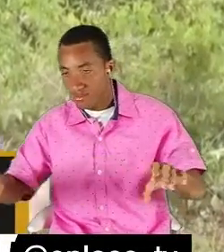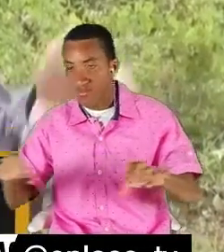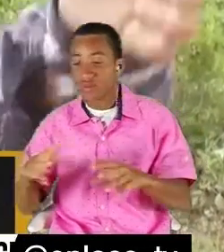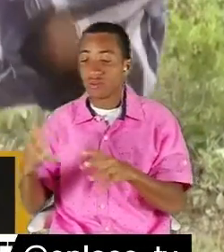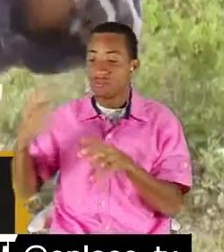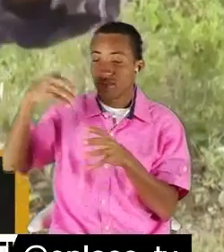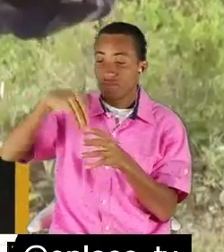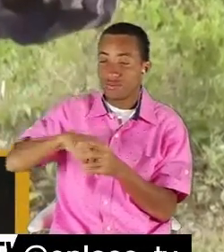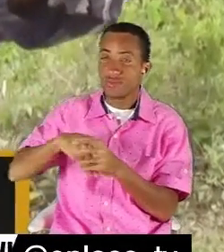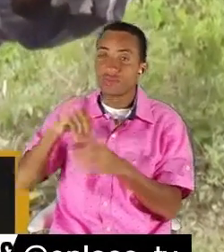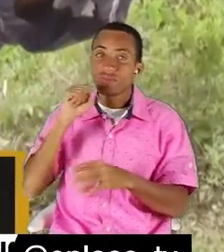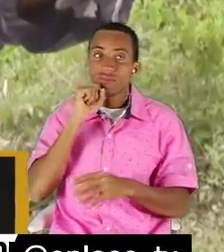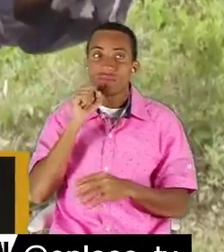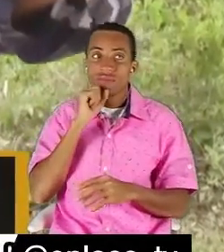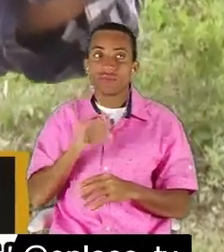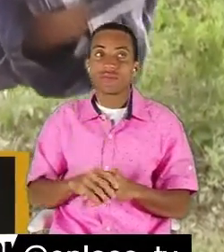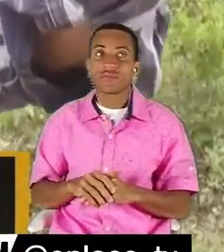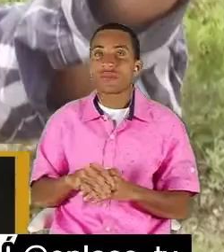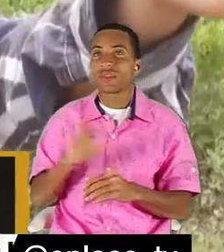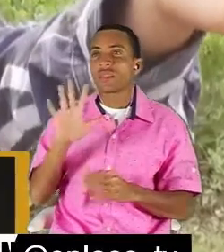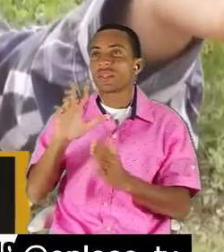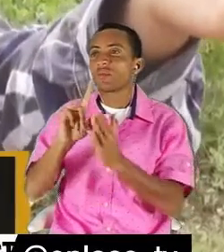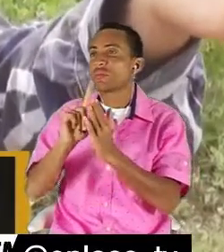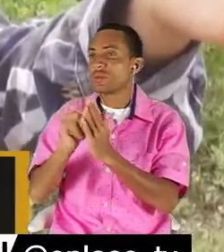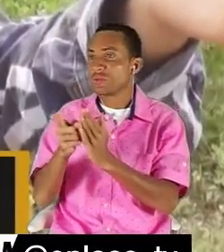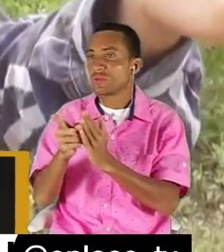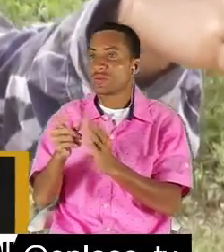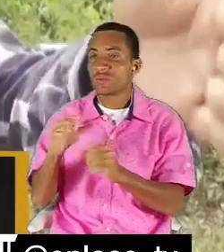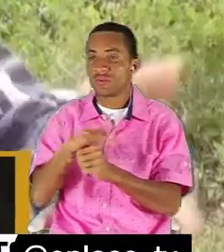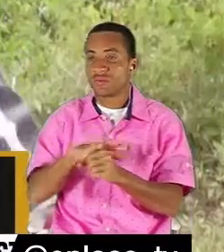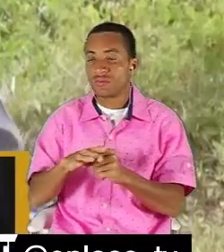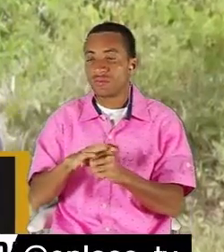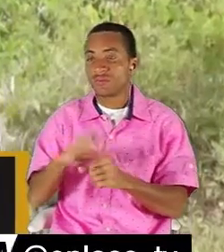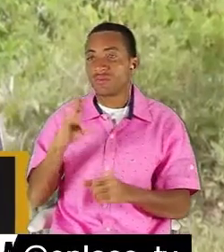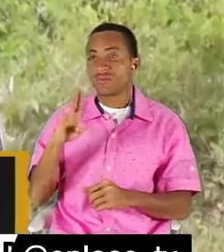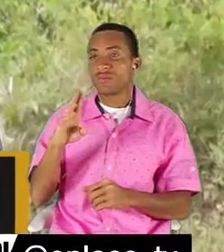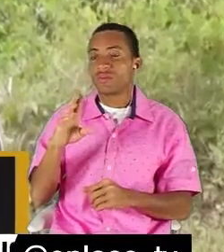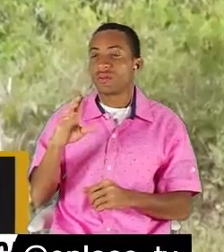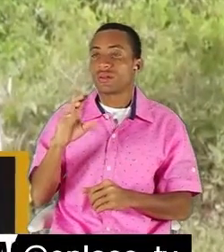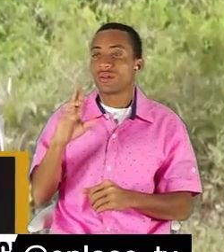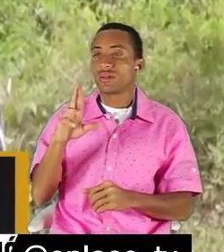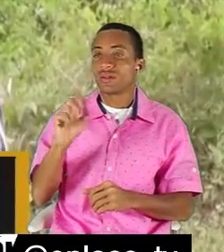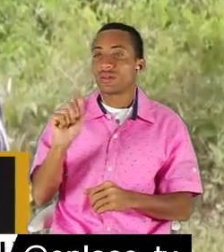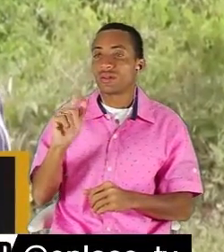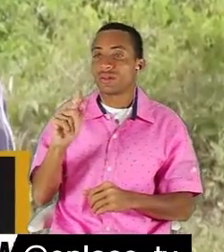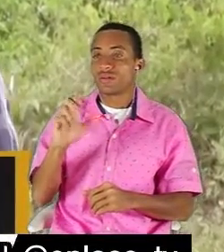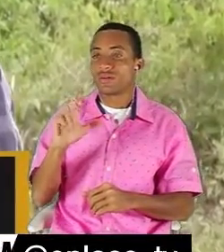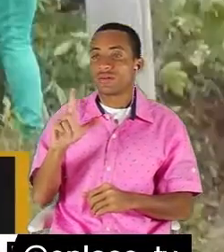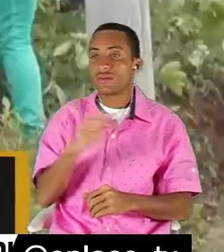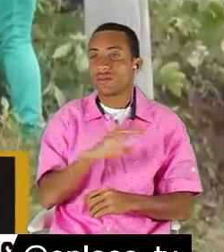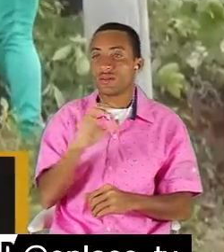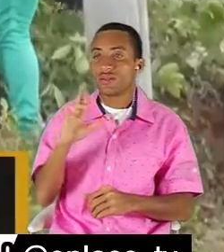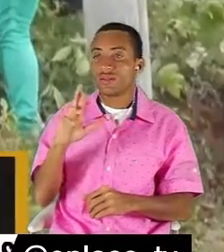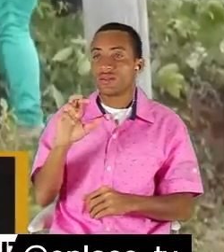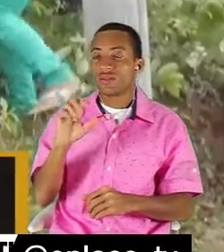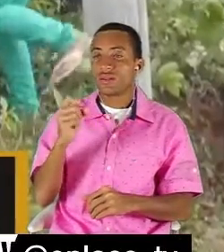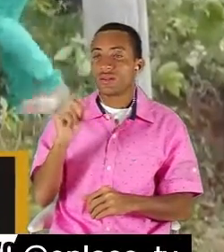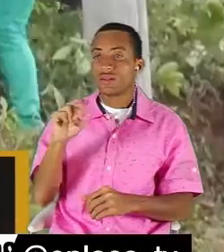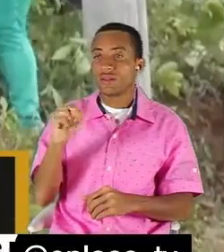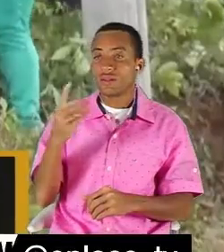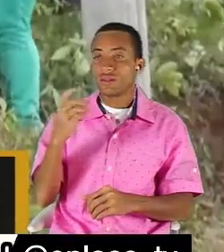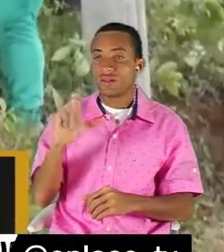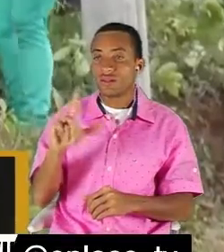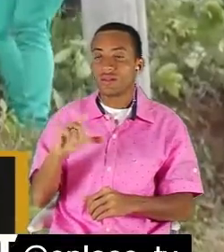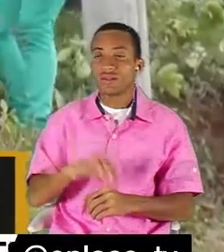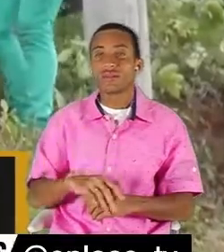Bermeja. Esto queda a 3 minutos del barrio Rafael Rangel, la vereda Ciénaga Brava, pero el sector Castalia. Que alguna autoridad